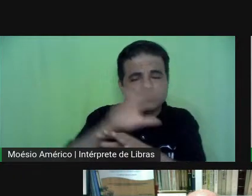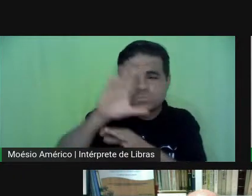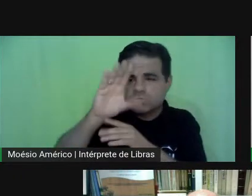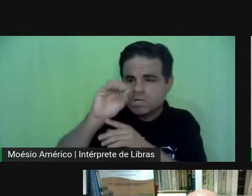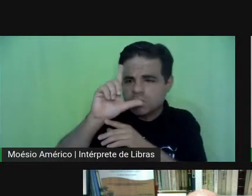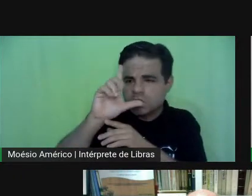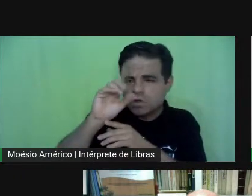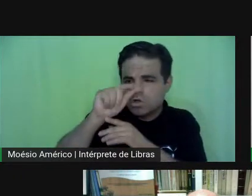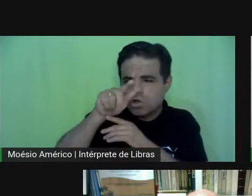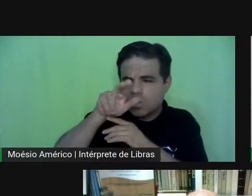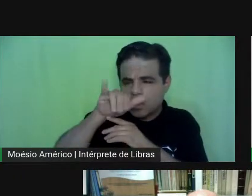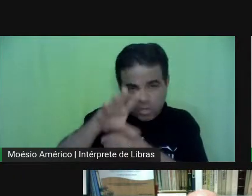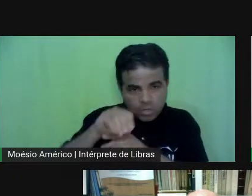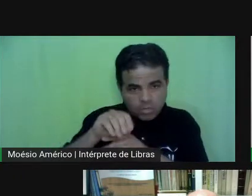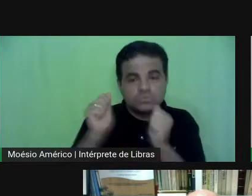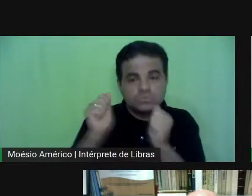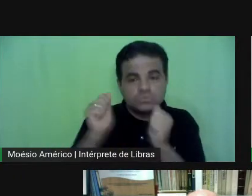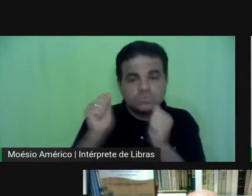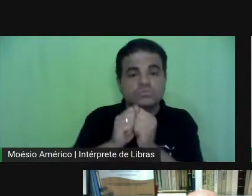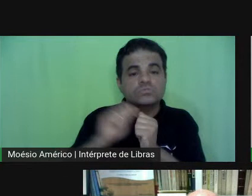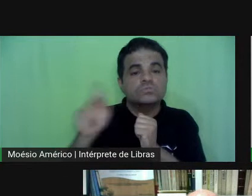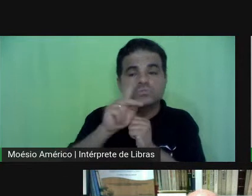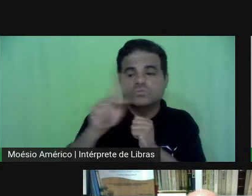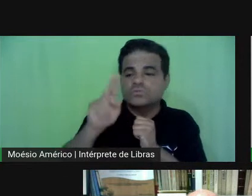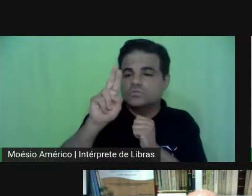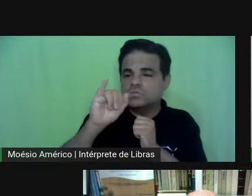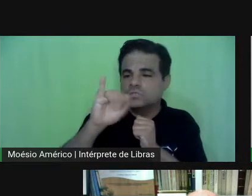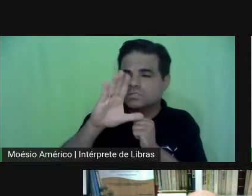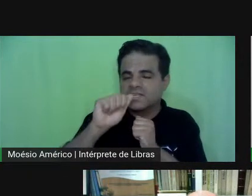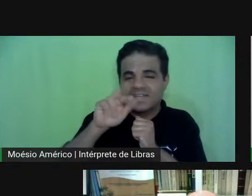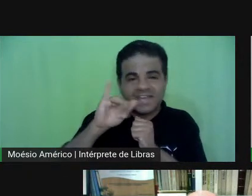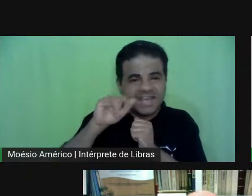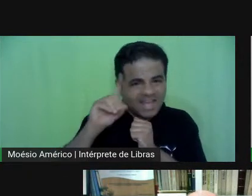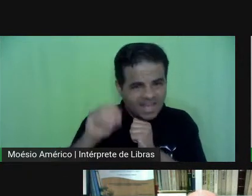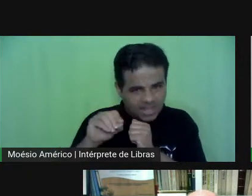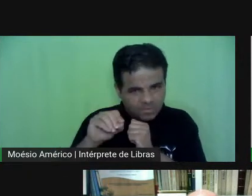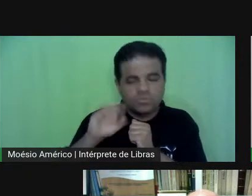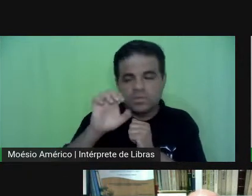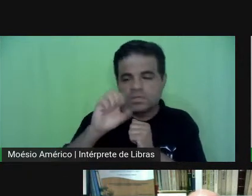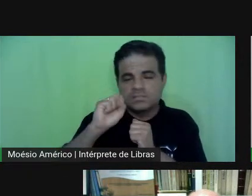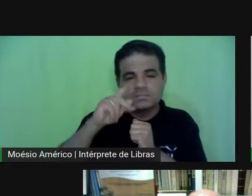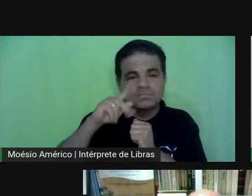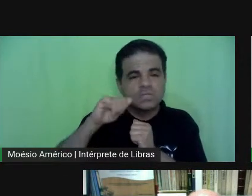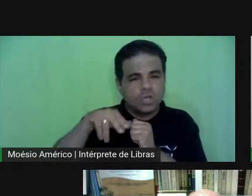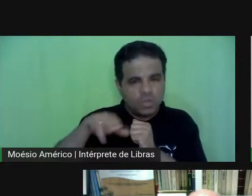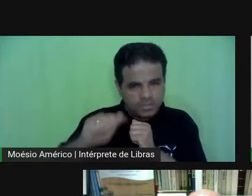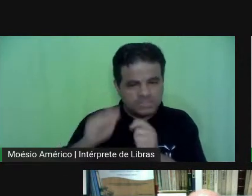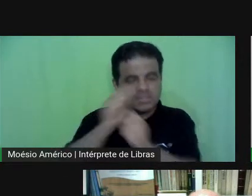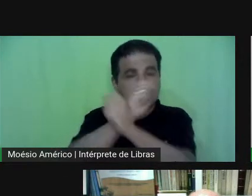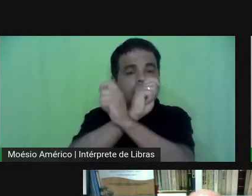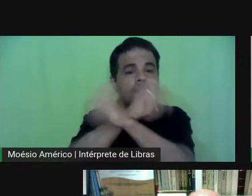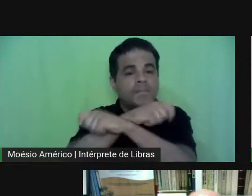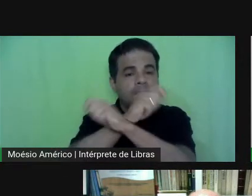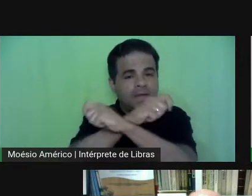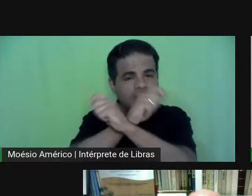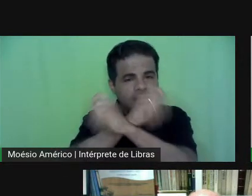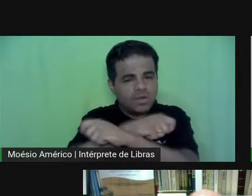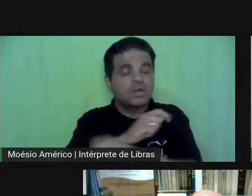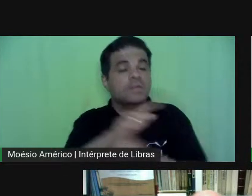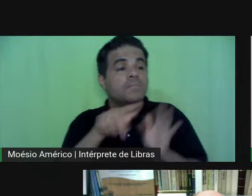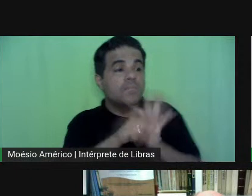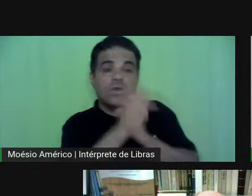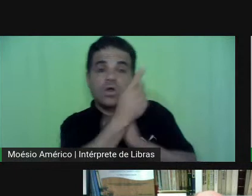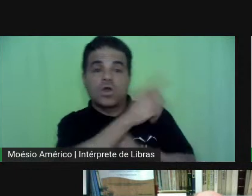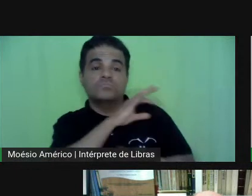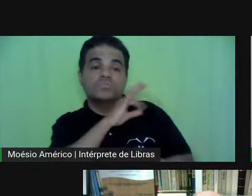será el profesor ricardo espinoza de aquí de valparaíso los fines que vamos